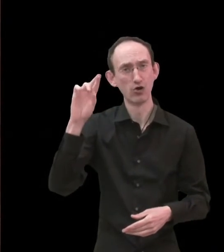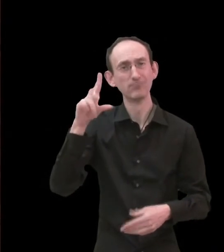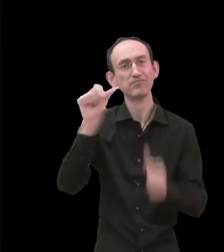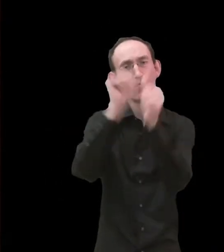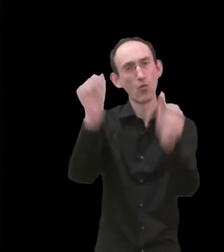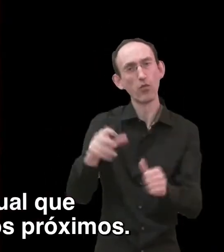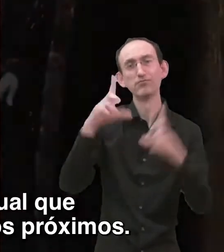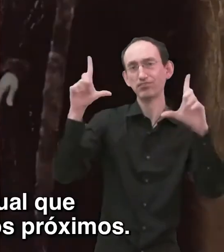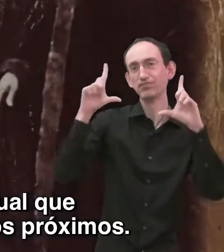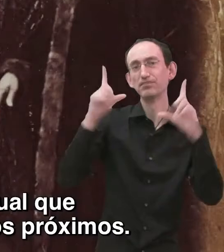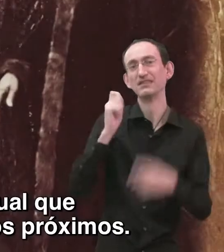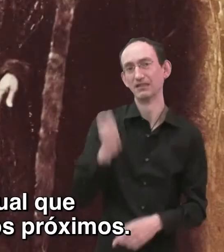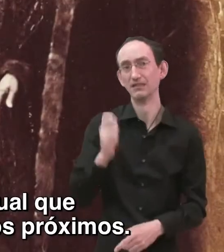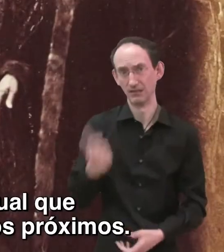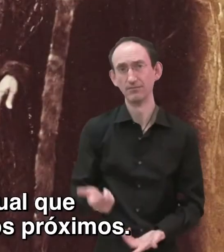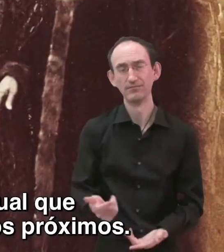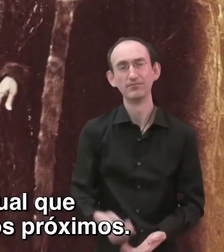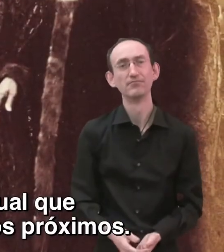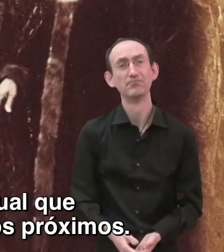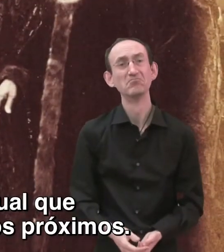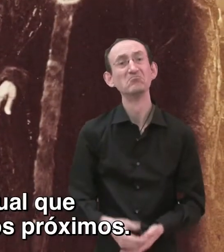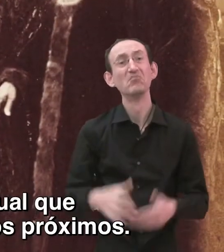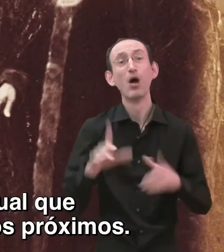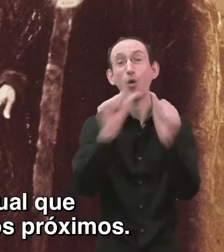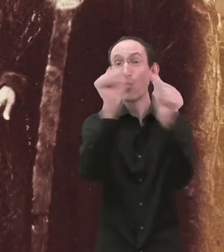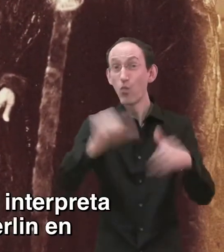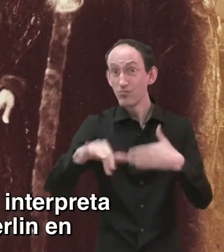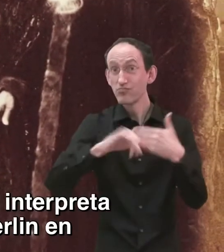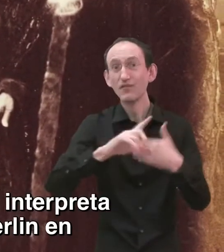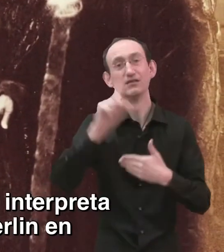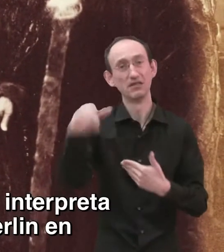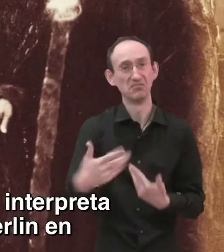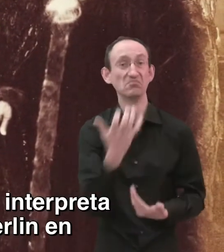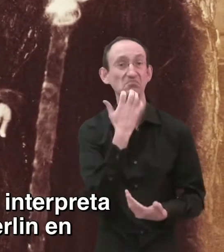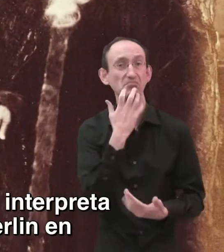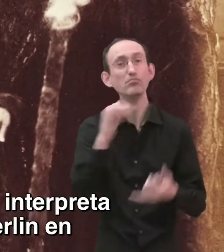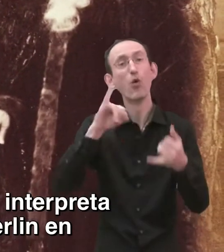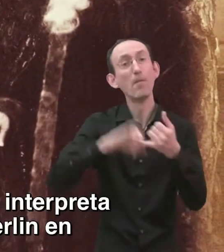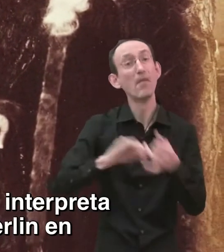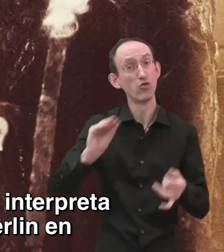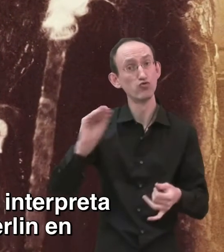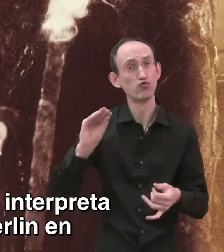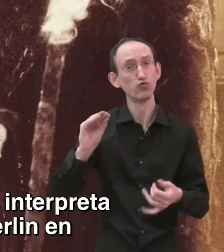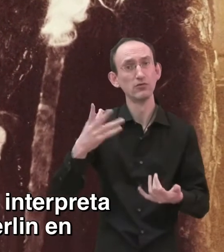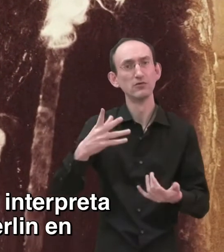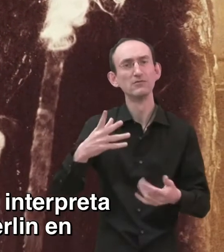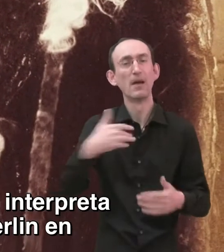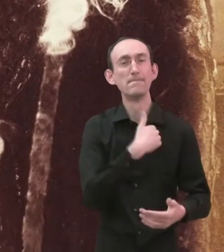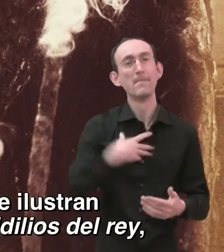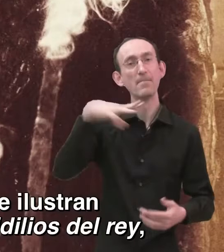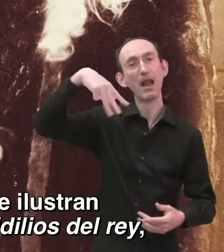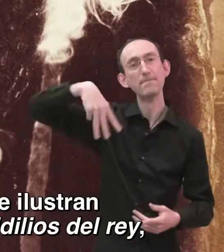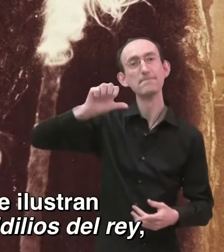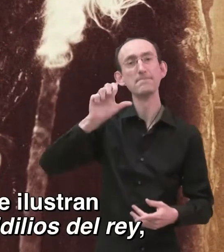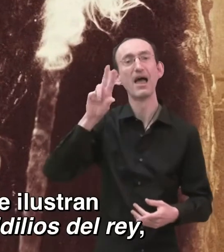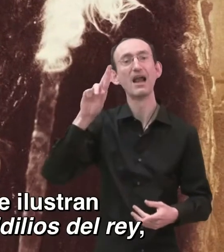retratos. Era muy habitual que recurriera a modelos próximos. Su propio marido interpreta el papel de Merlín en